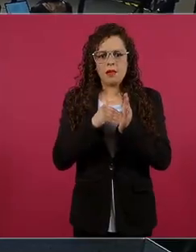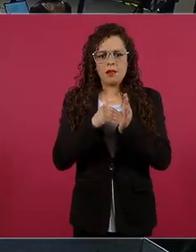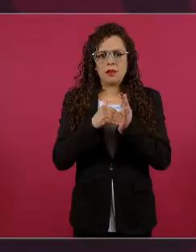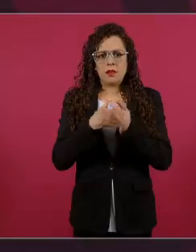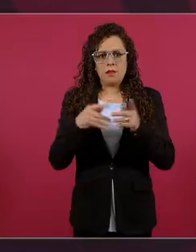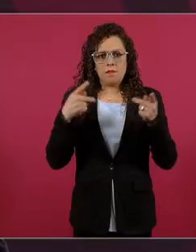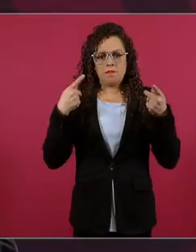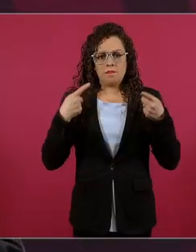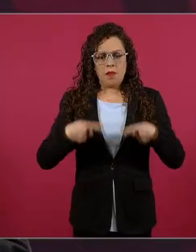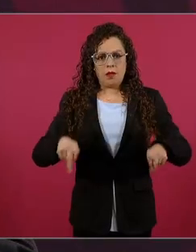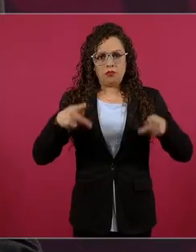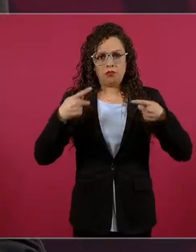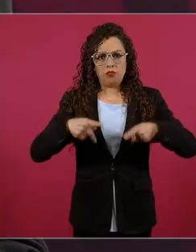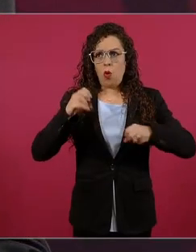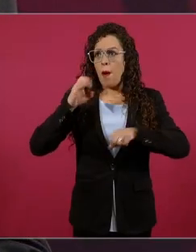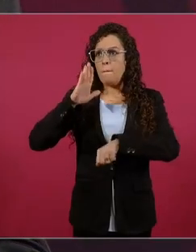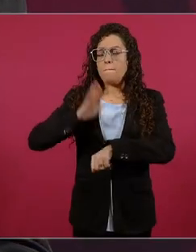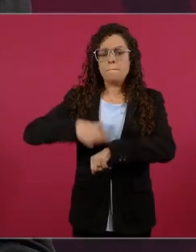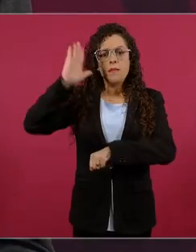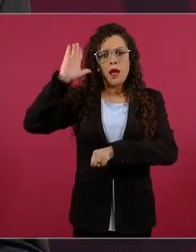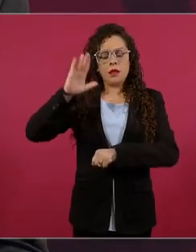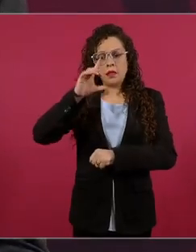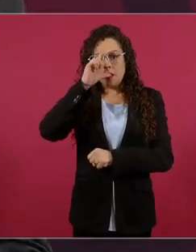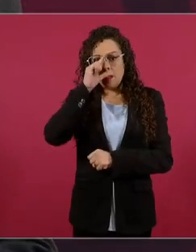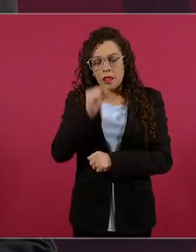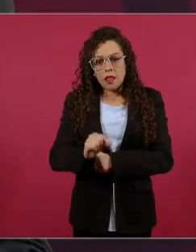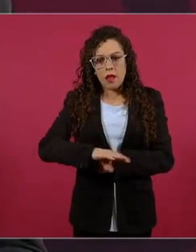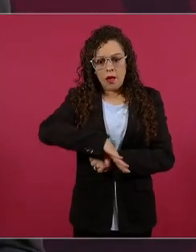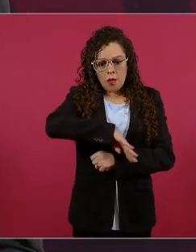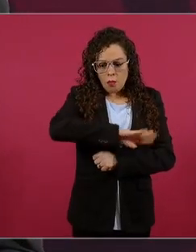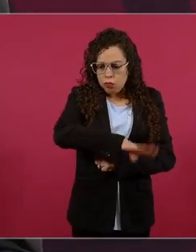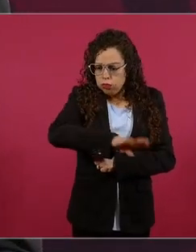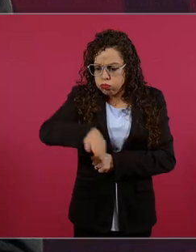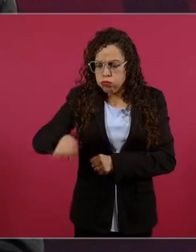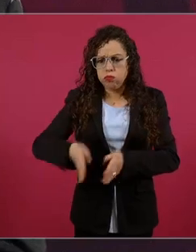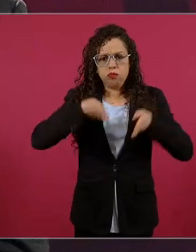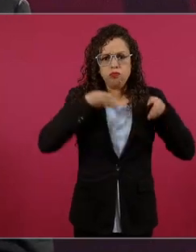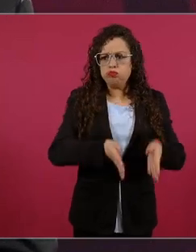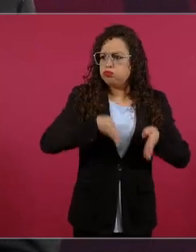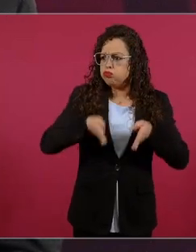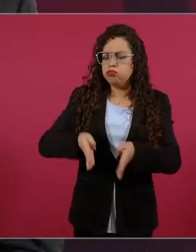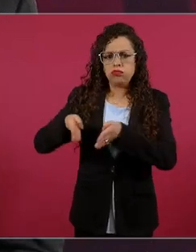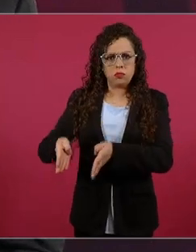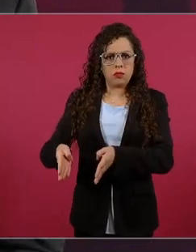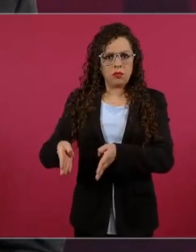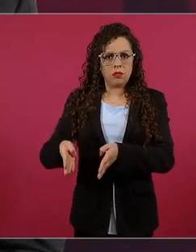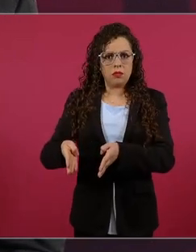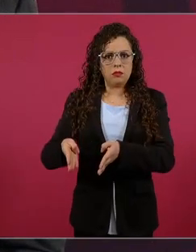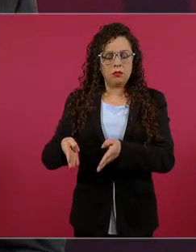seres humanos en la confrontación en Gaza.